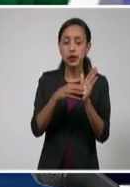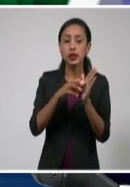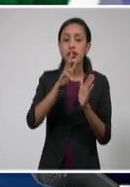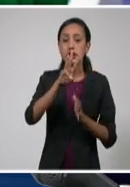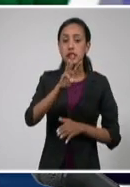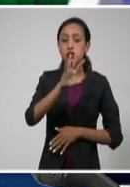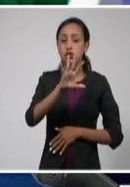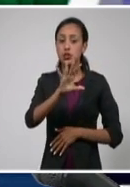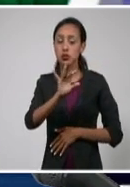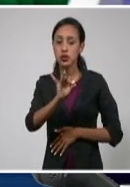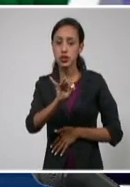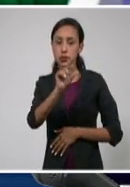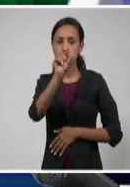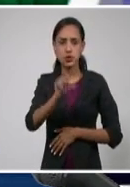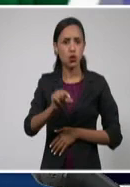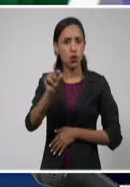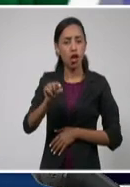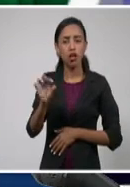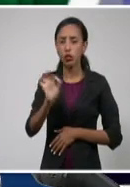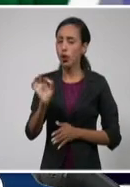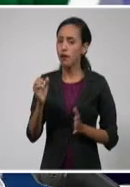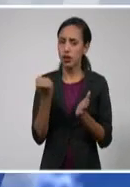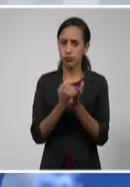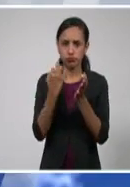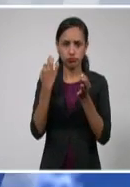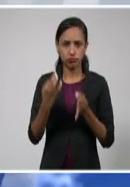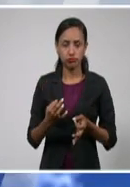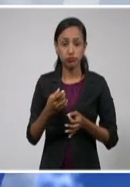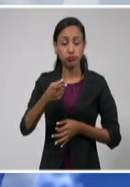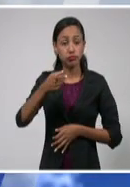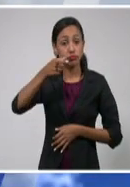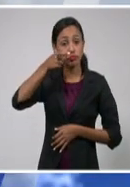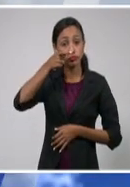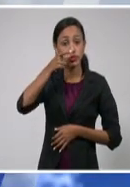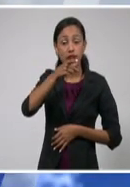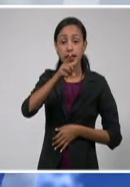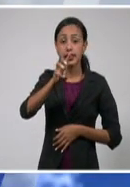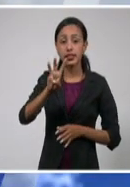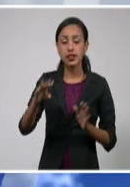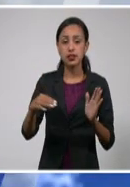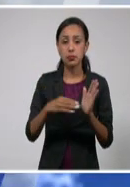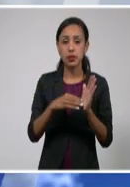3.657 sospechosos. Se vigilan